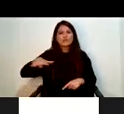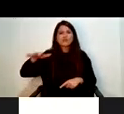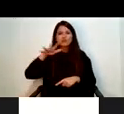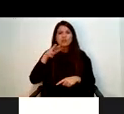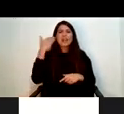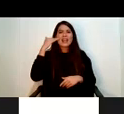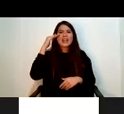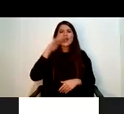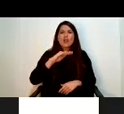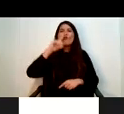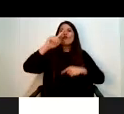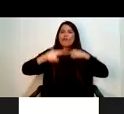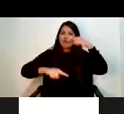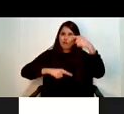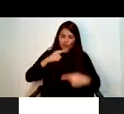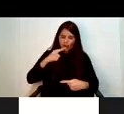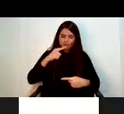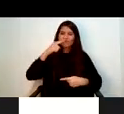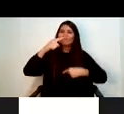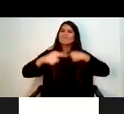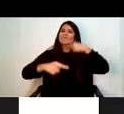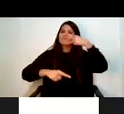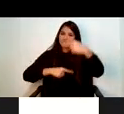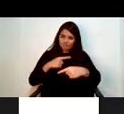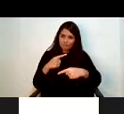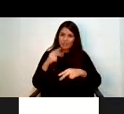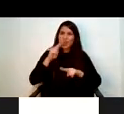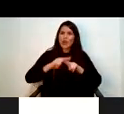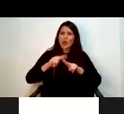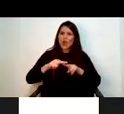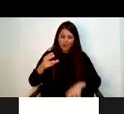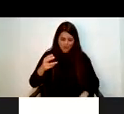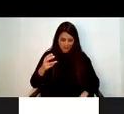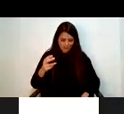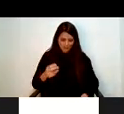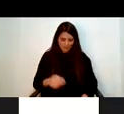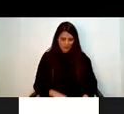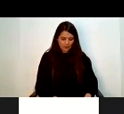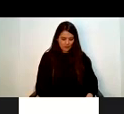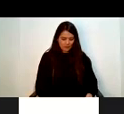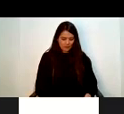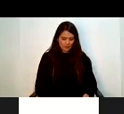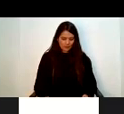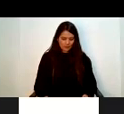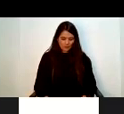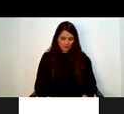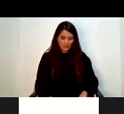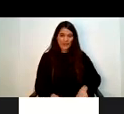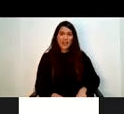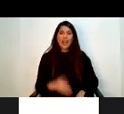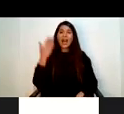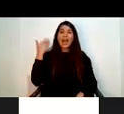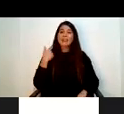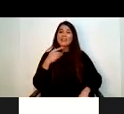hacer, porque incluso puede que lo haga antes de incluso pedírselo, porque ya sabe que